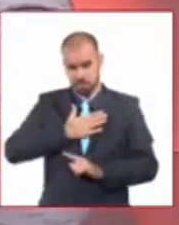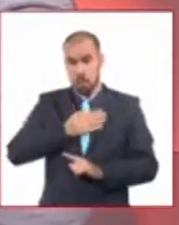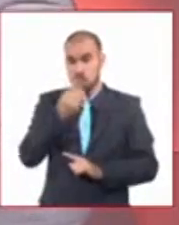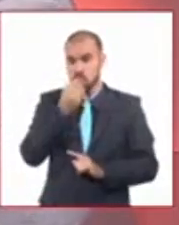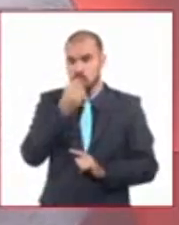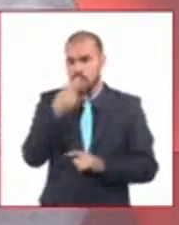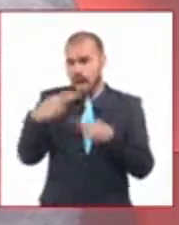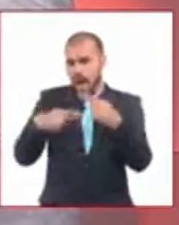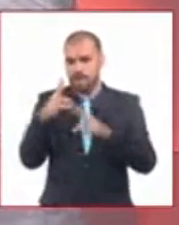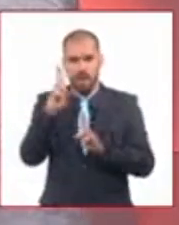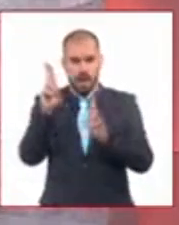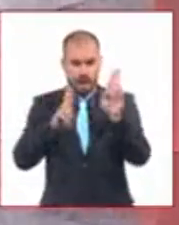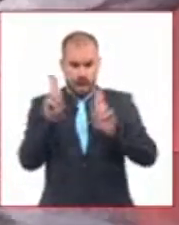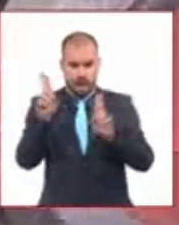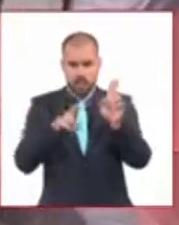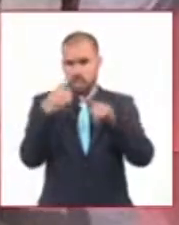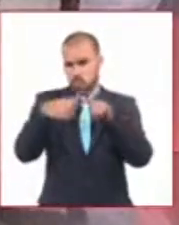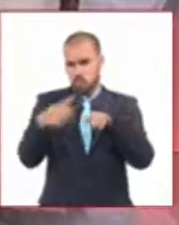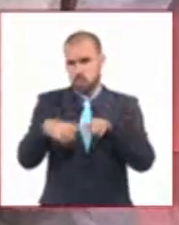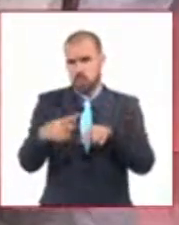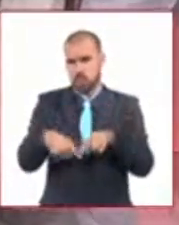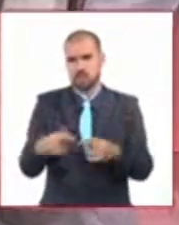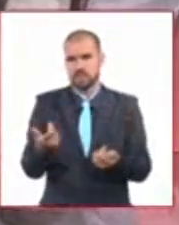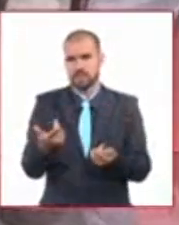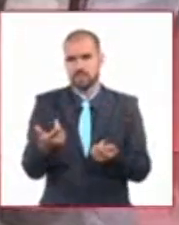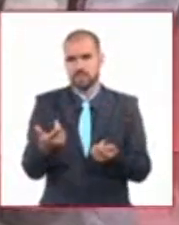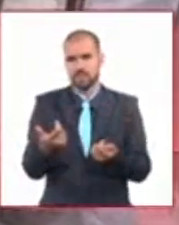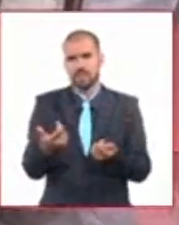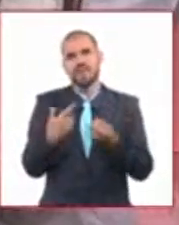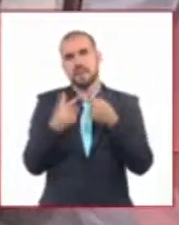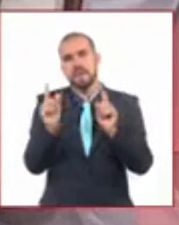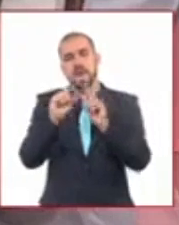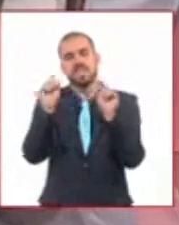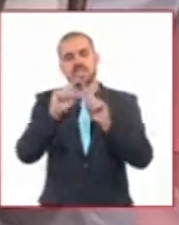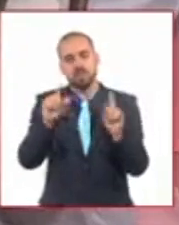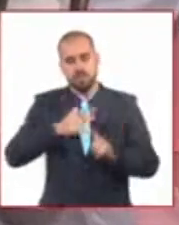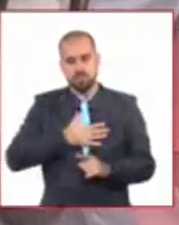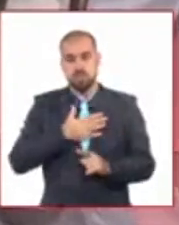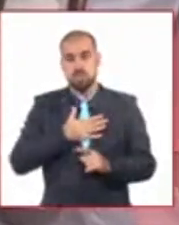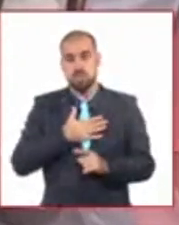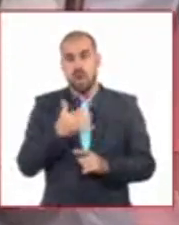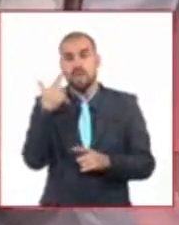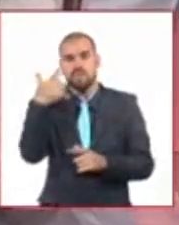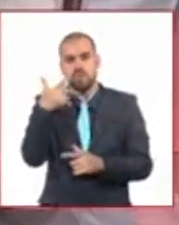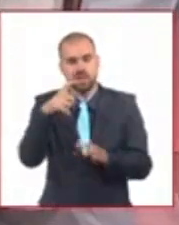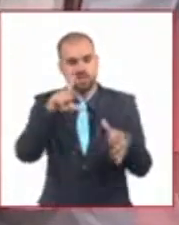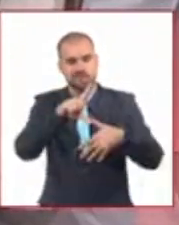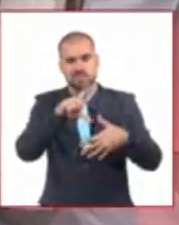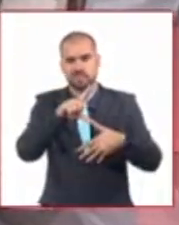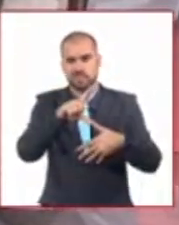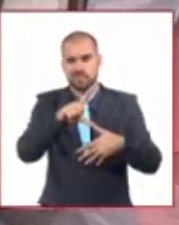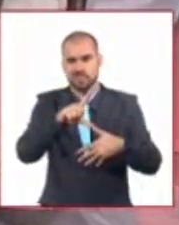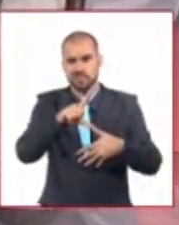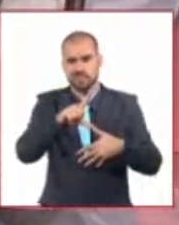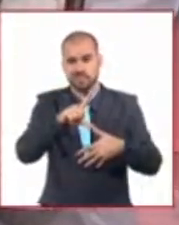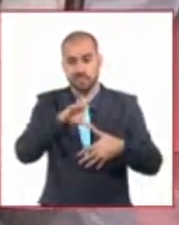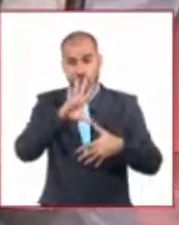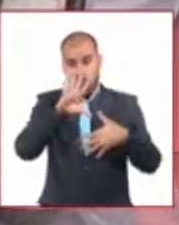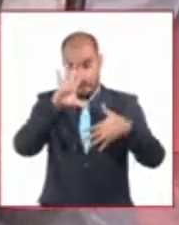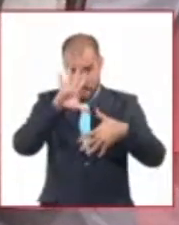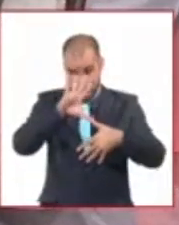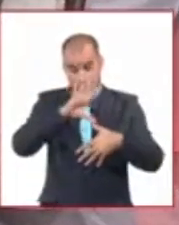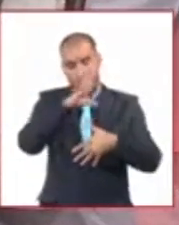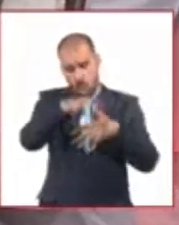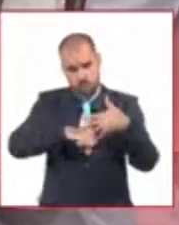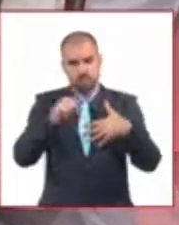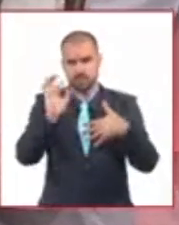también por qué no decirlo desacuerdo pero los temas que son de interés vital para la región que si no se abordan en